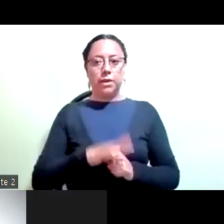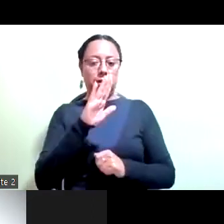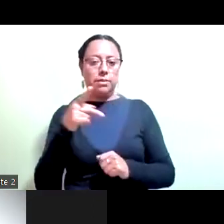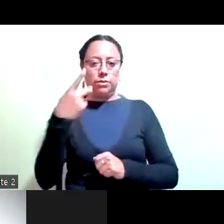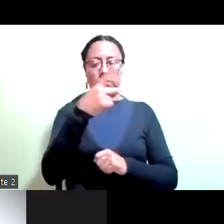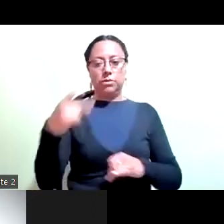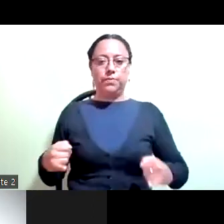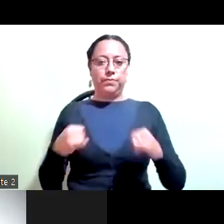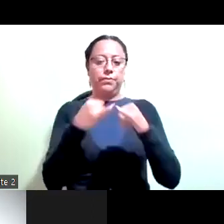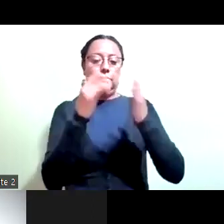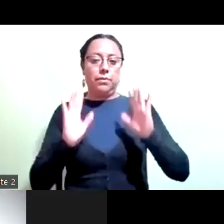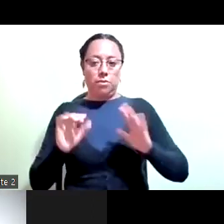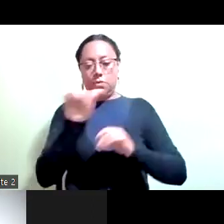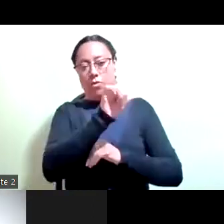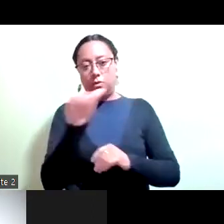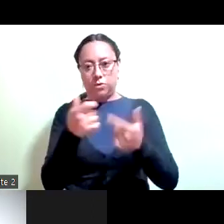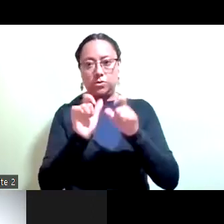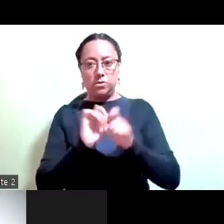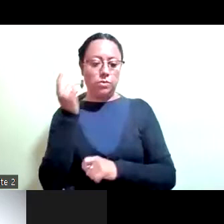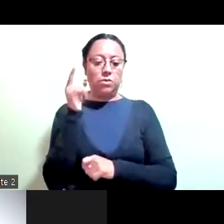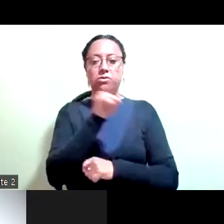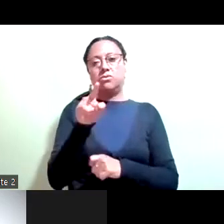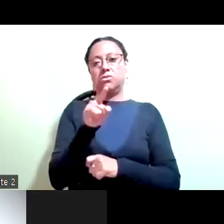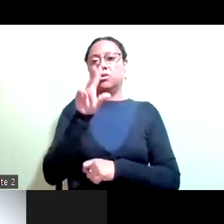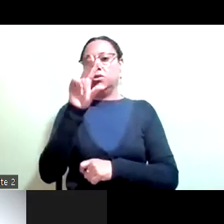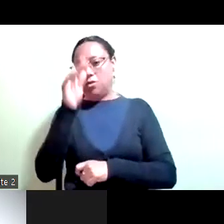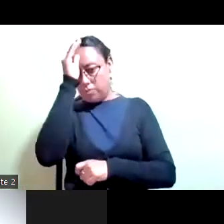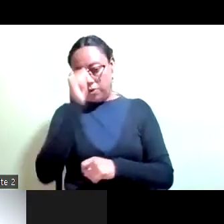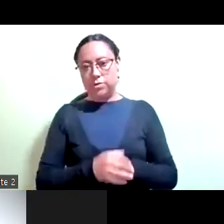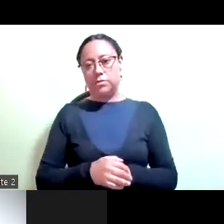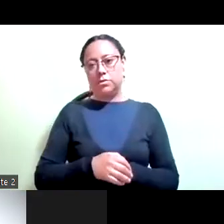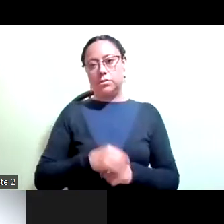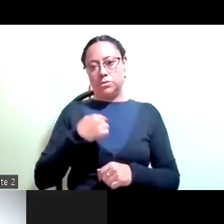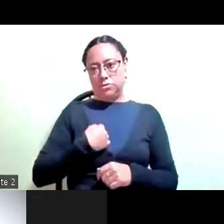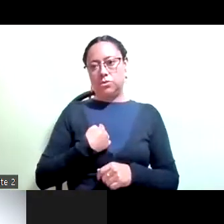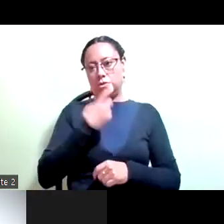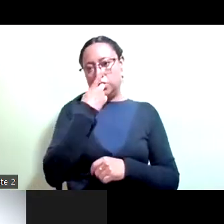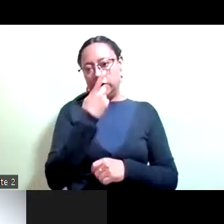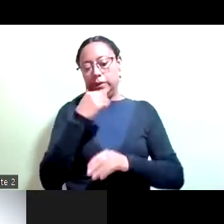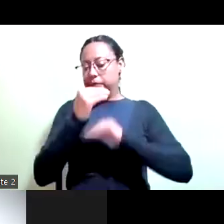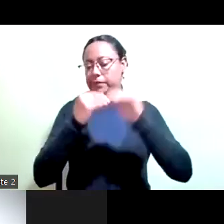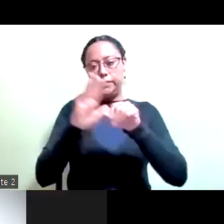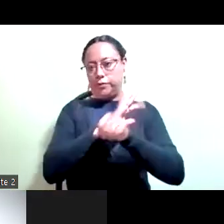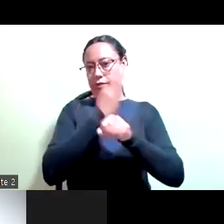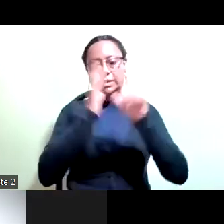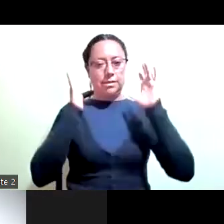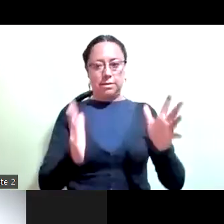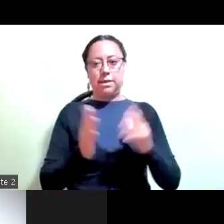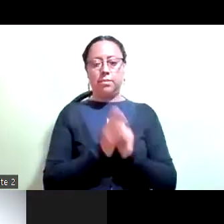Pero bueno, insisto, yo creo que está suficientemente discutido. Por favor, lleve a cabo la votación.